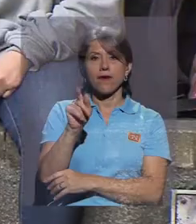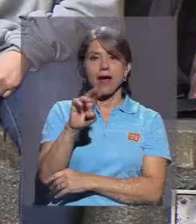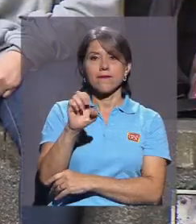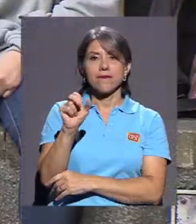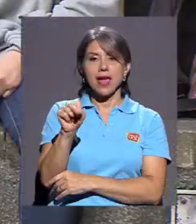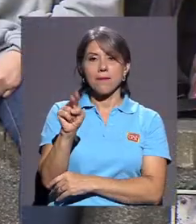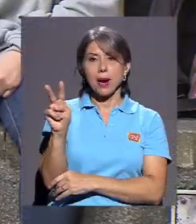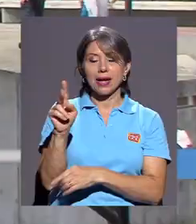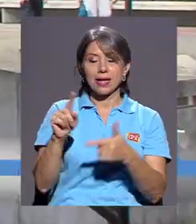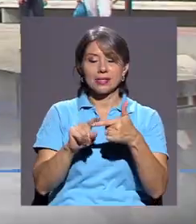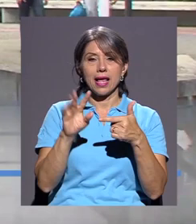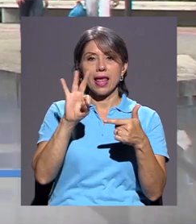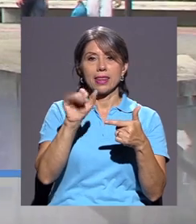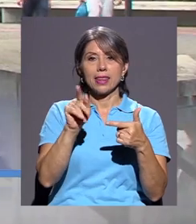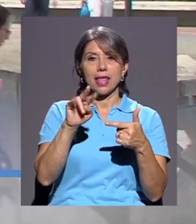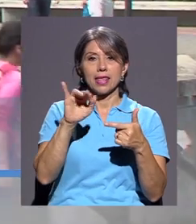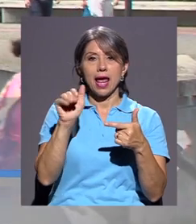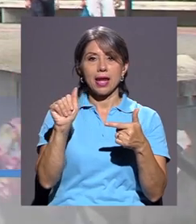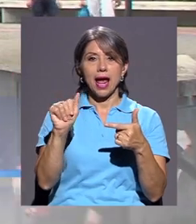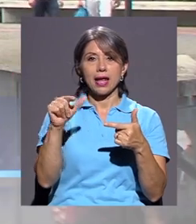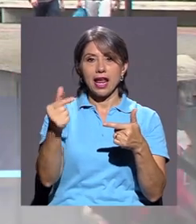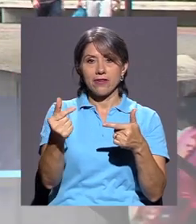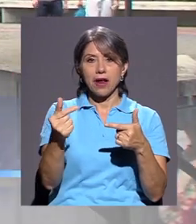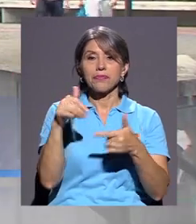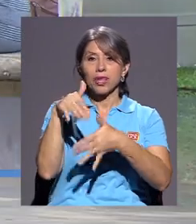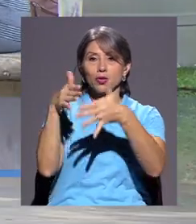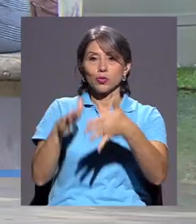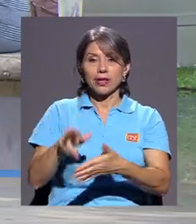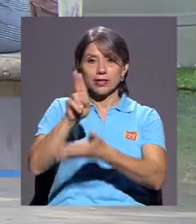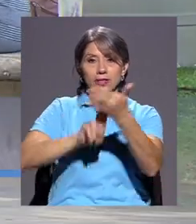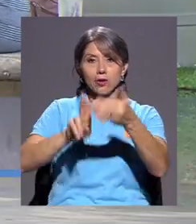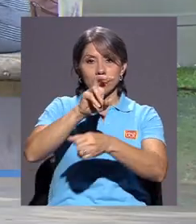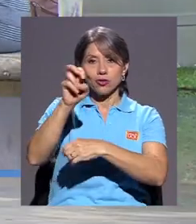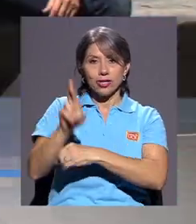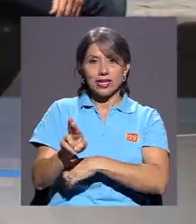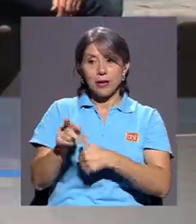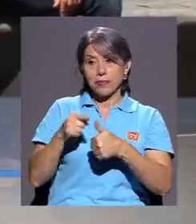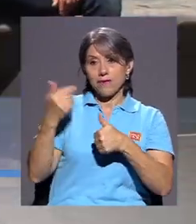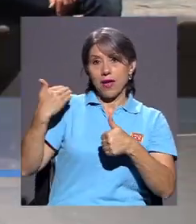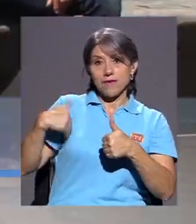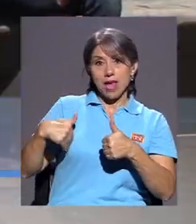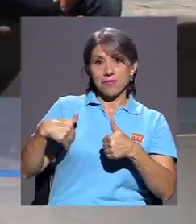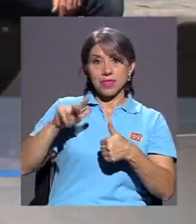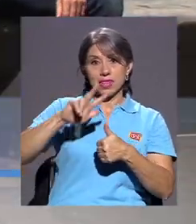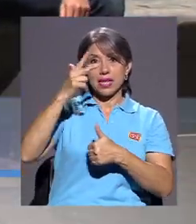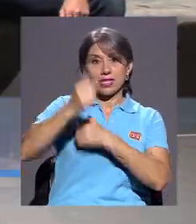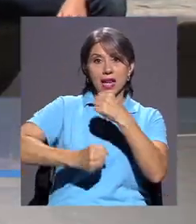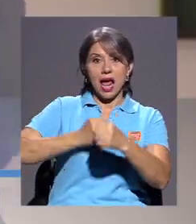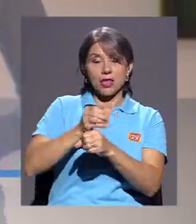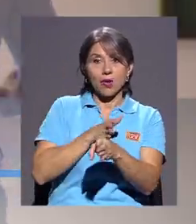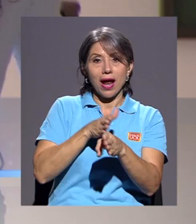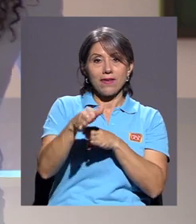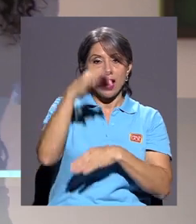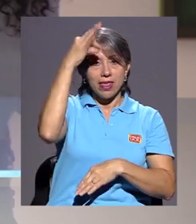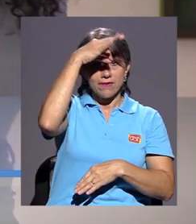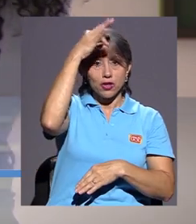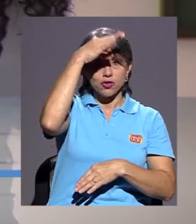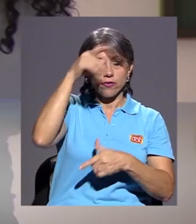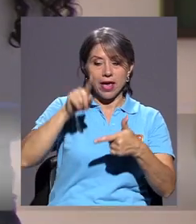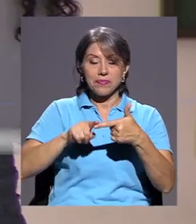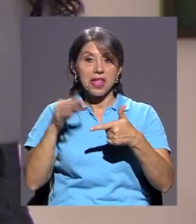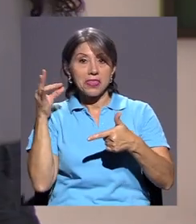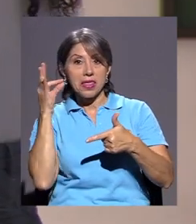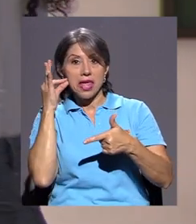Fabián Vargas y Tatiana Guerra son estudiantes de la Universidad de Costa Rica. Fabián cursa el tercer año de la carrera de